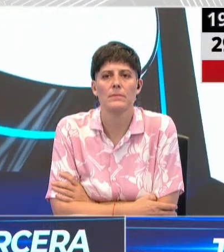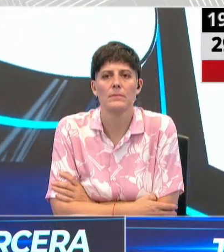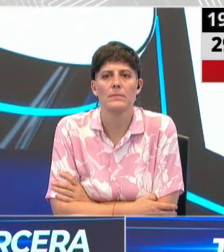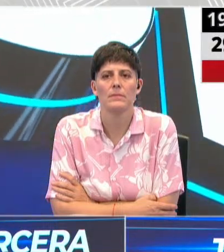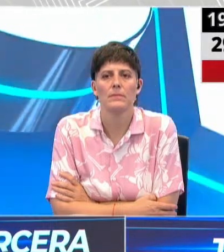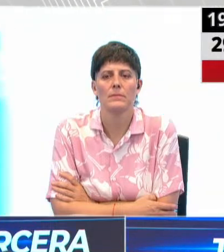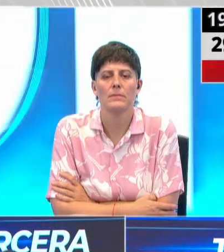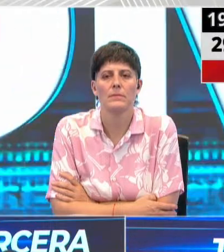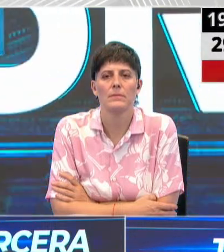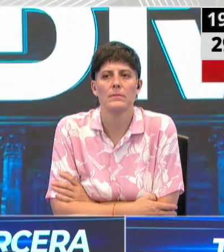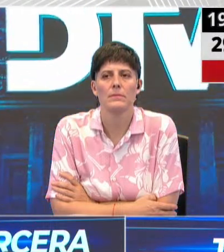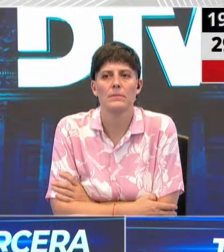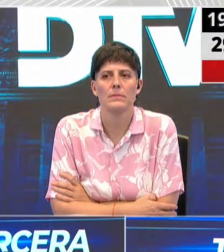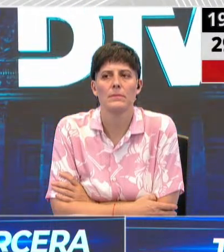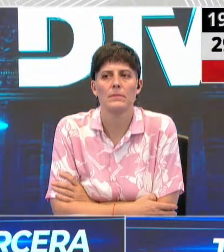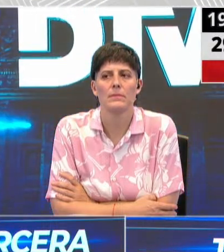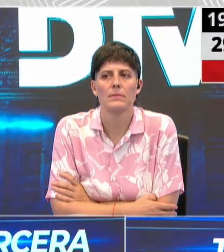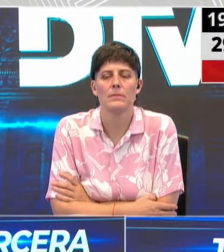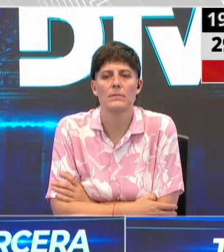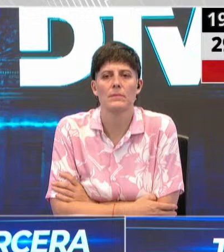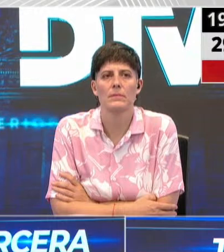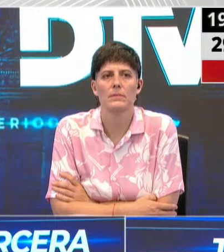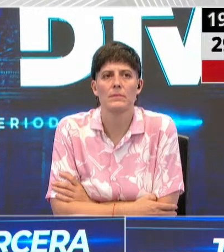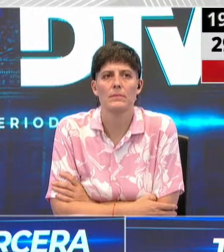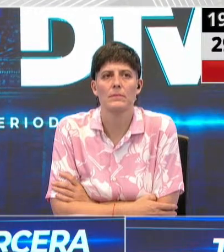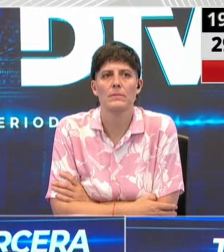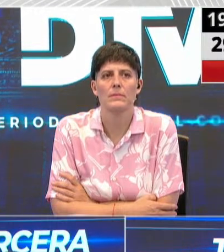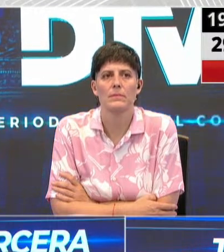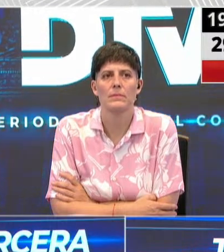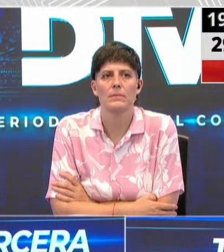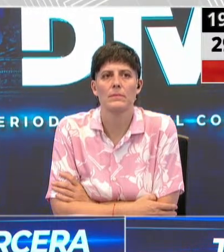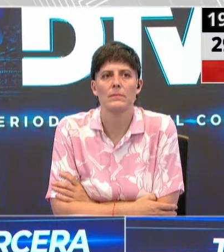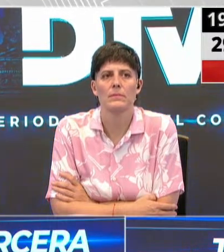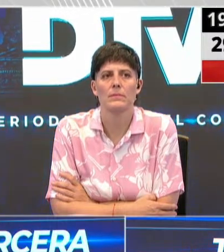del 24 de marzo que aquí en la ciudad de Buenos Aires